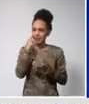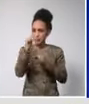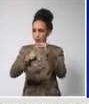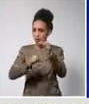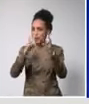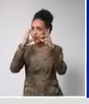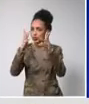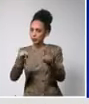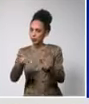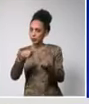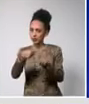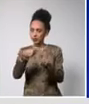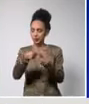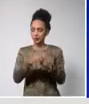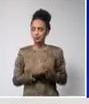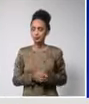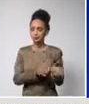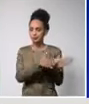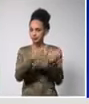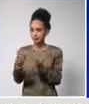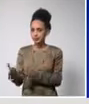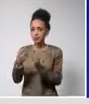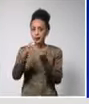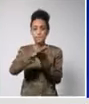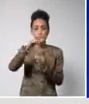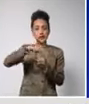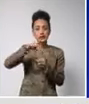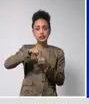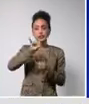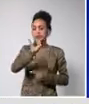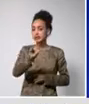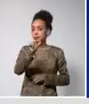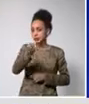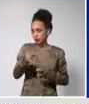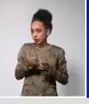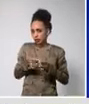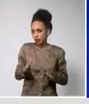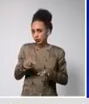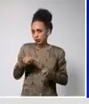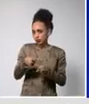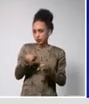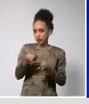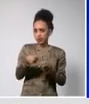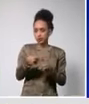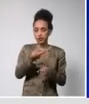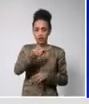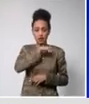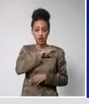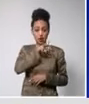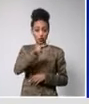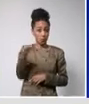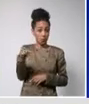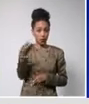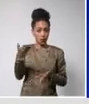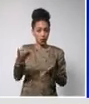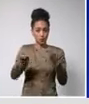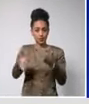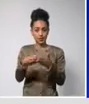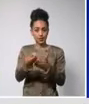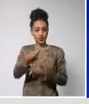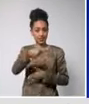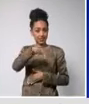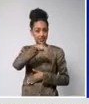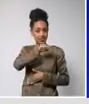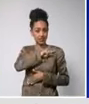Matanzas confirma 7 casos autóctonos ayer. 2 menos que en la jornada anterior.